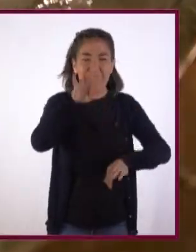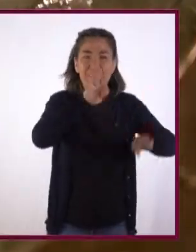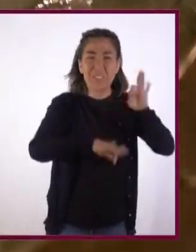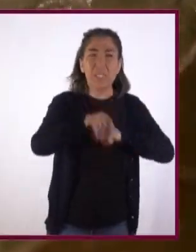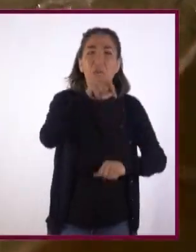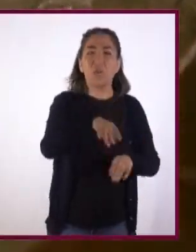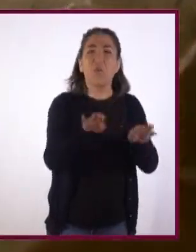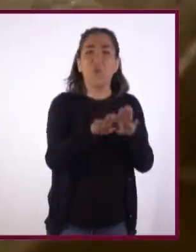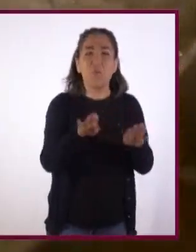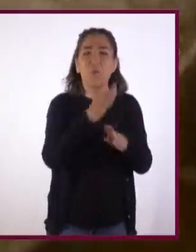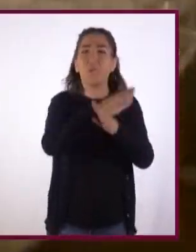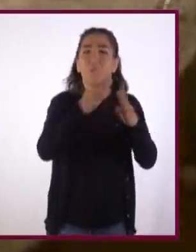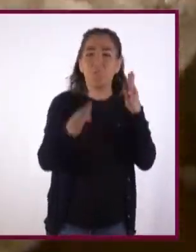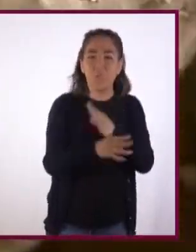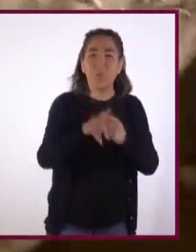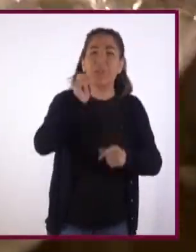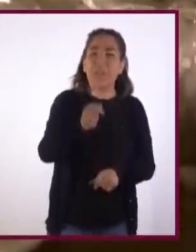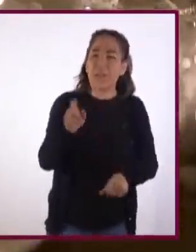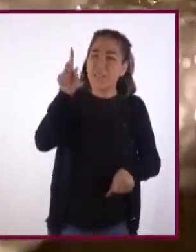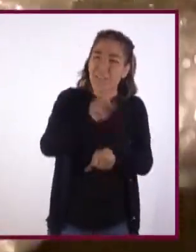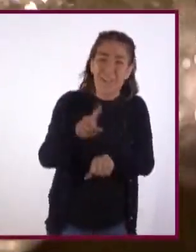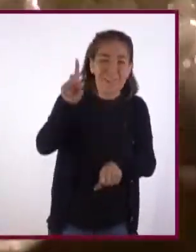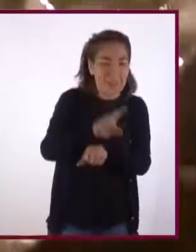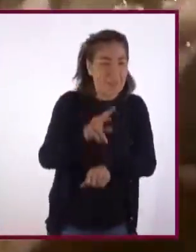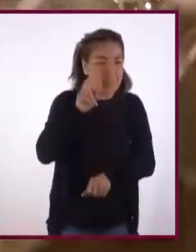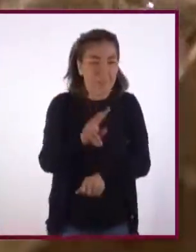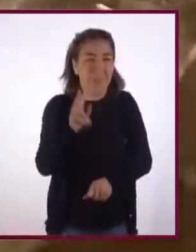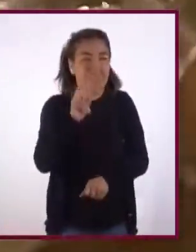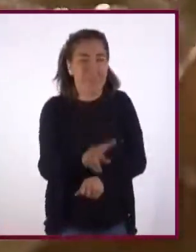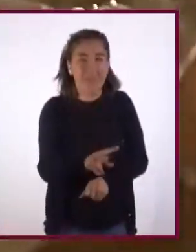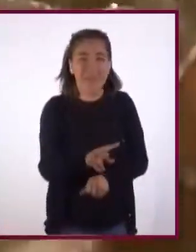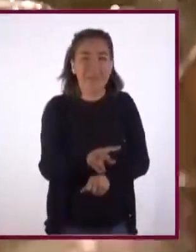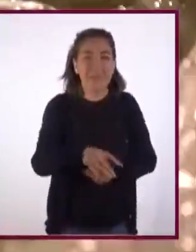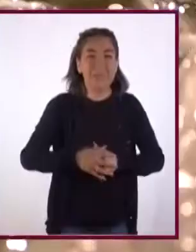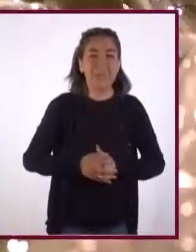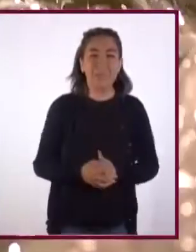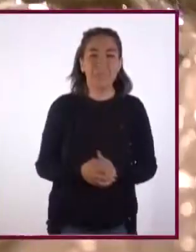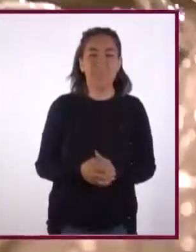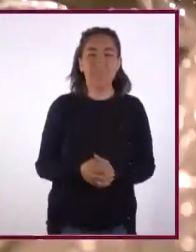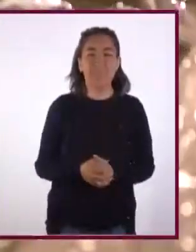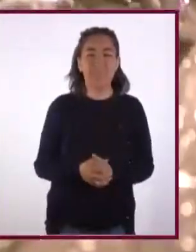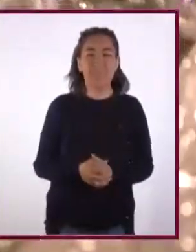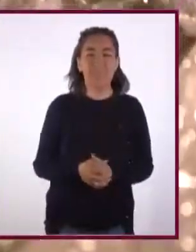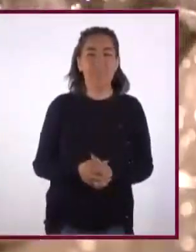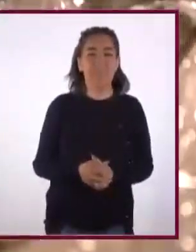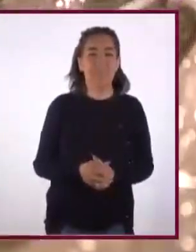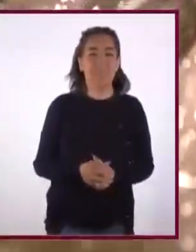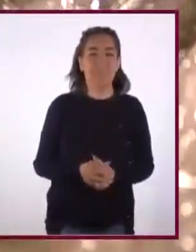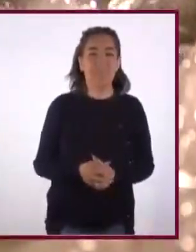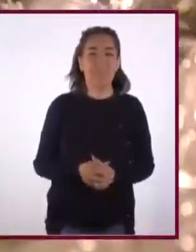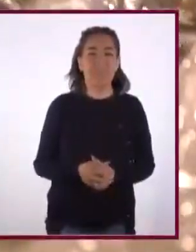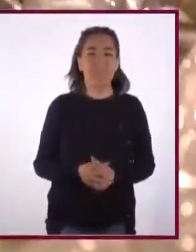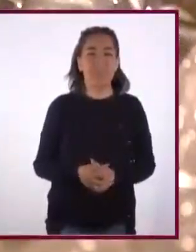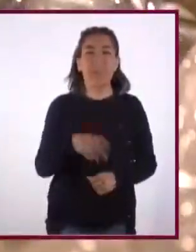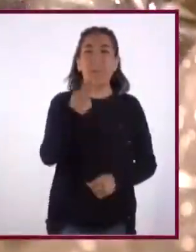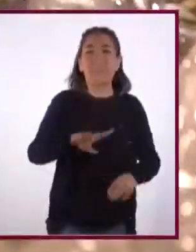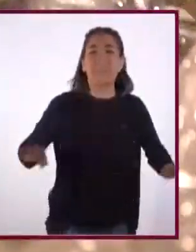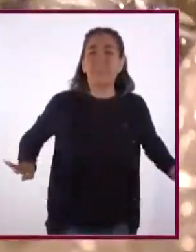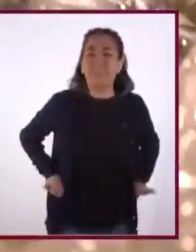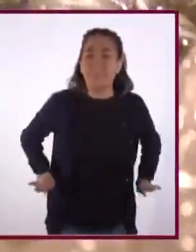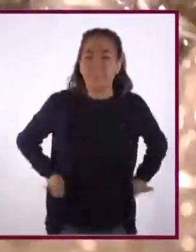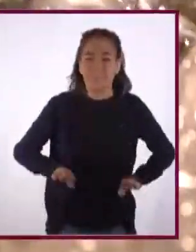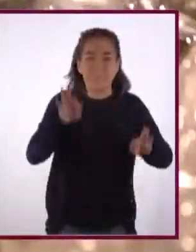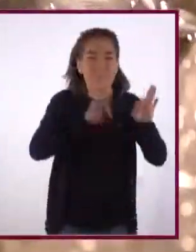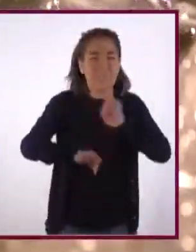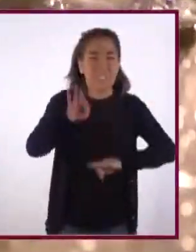las condiciones de operación, digamos, rutinarias, cotidianas, las propiedades físicas